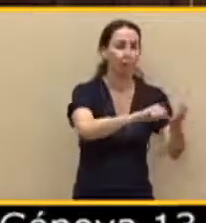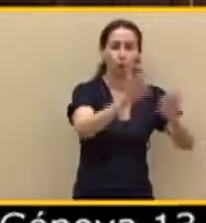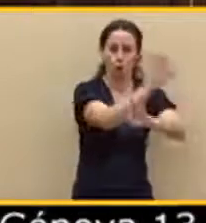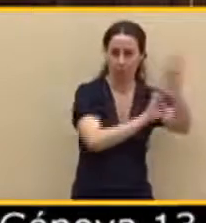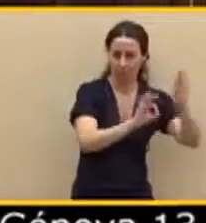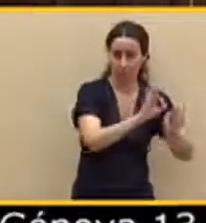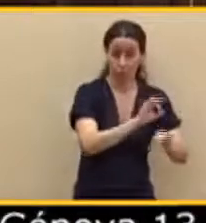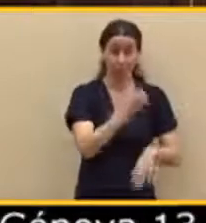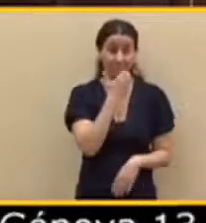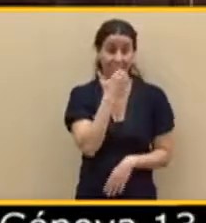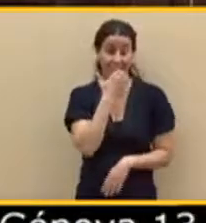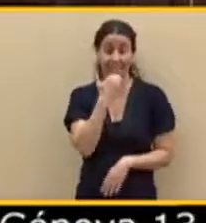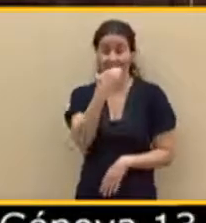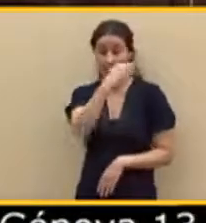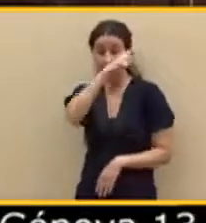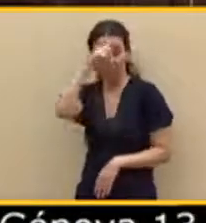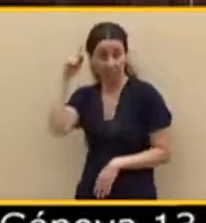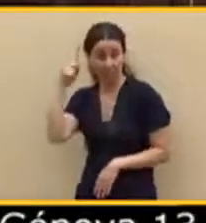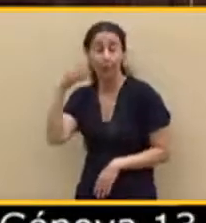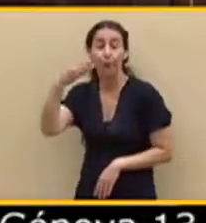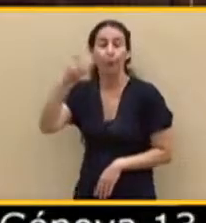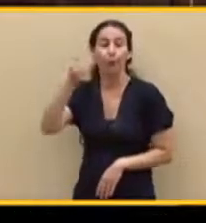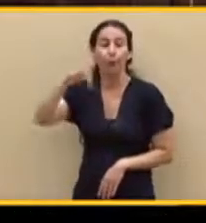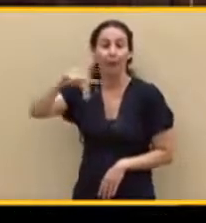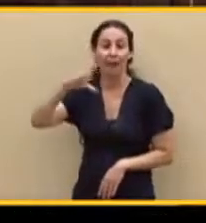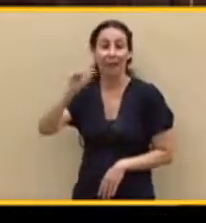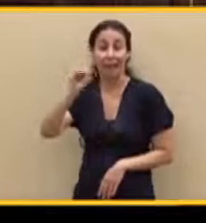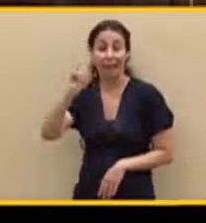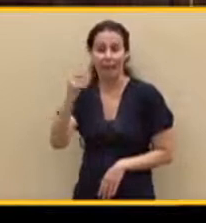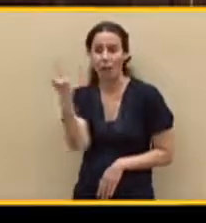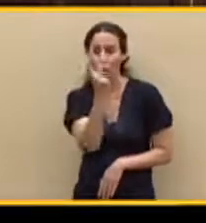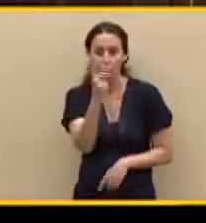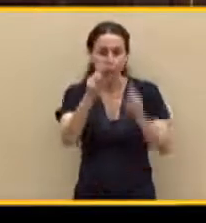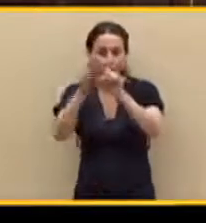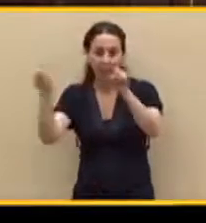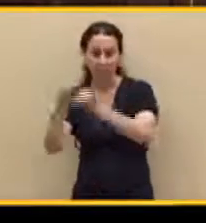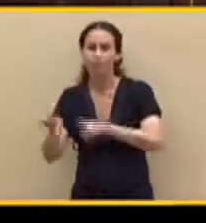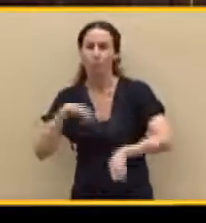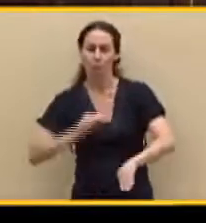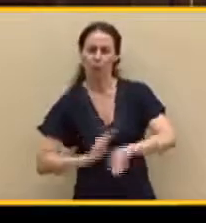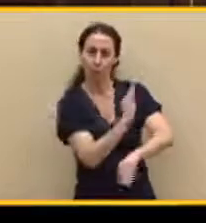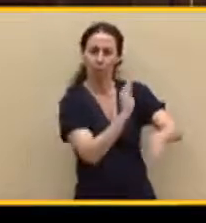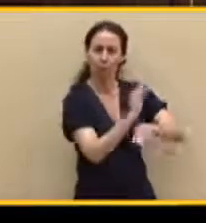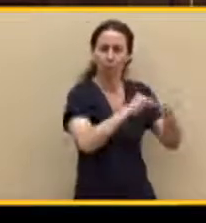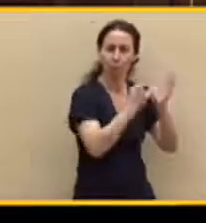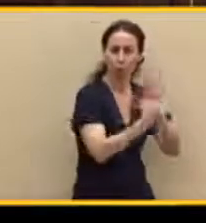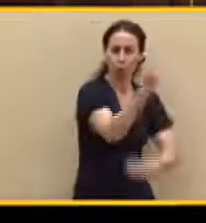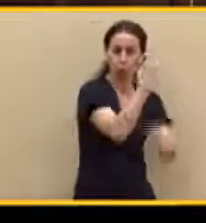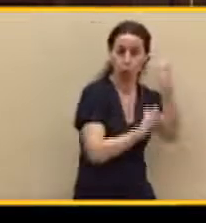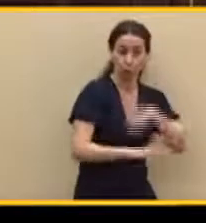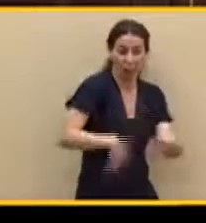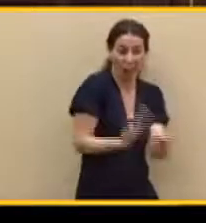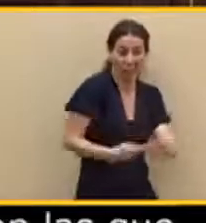Madrid y Bancaja eran las entidades con las que ustedes financiaban sus proyectos económicos y a la vez penetraban como accionistas en las